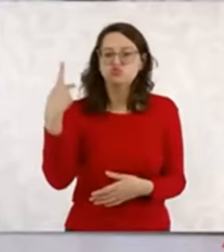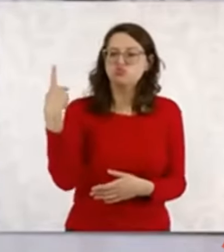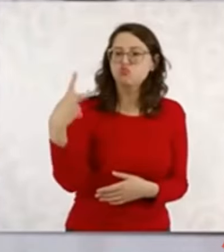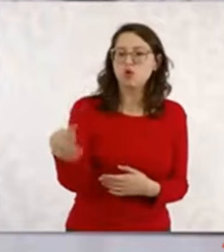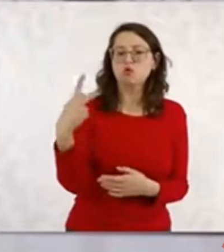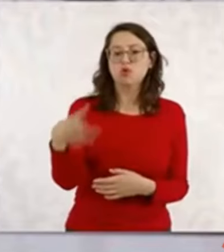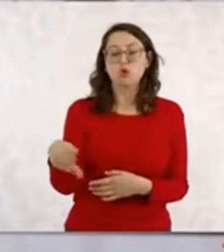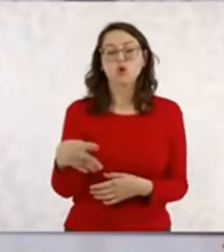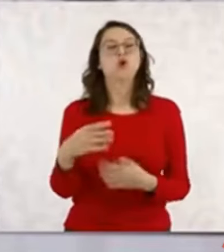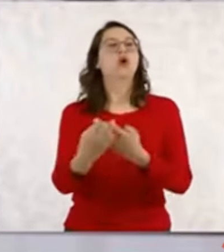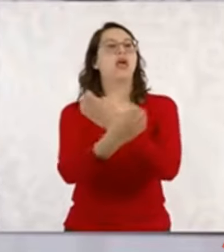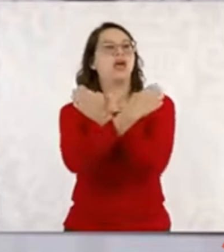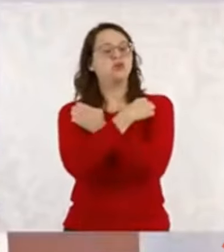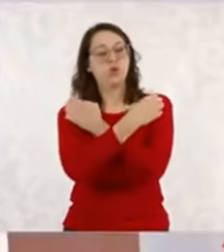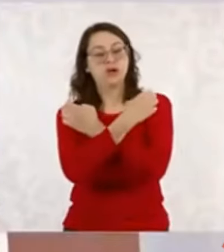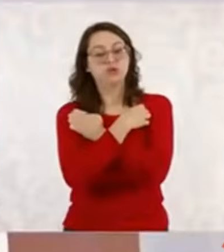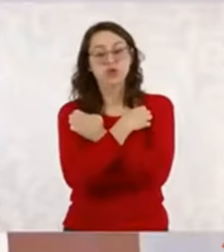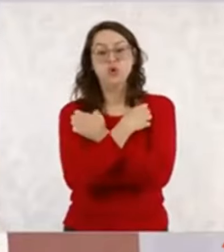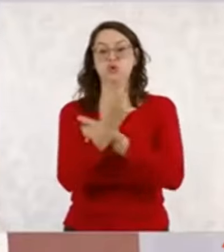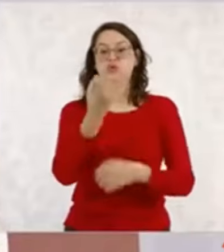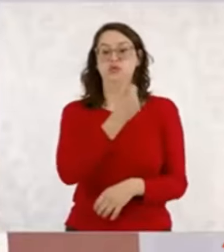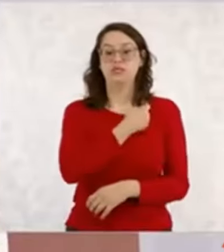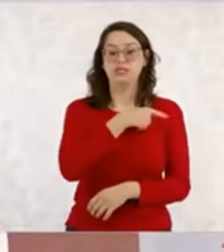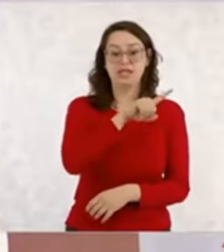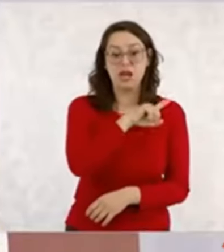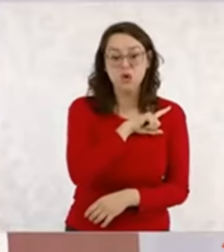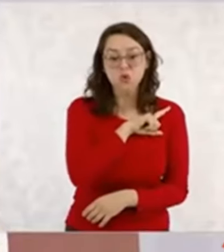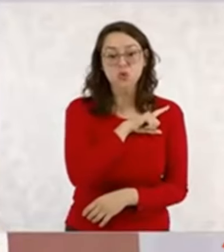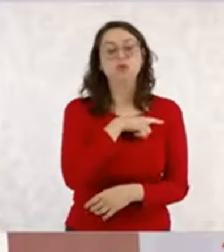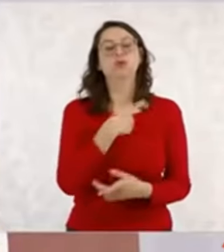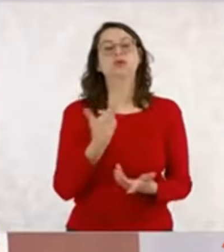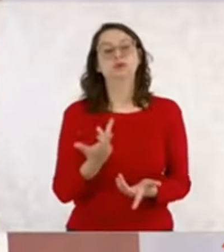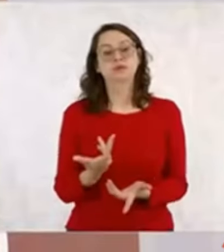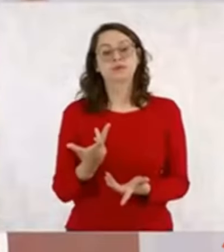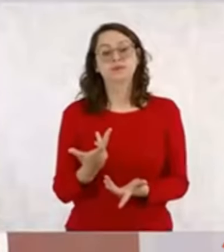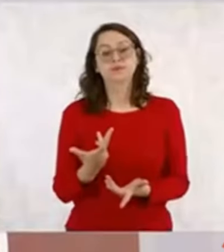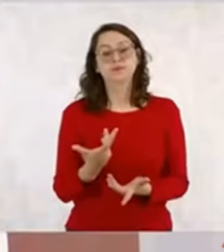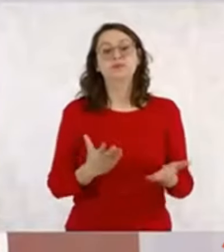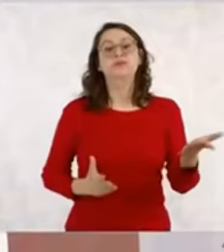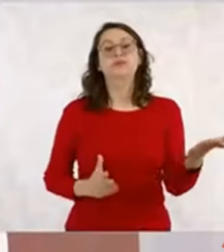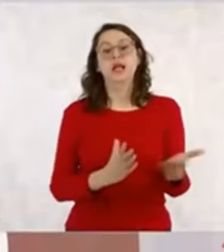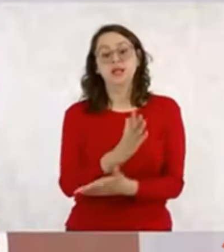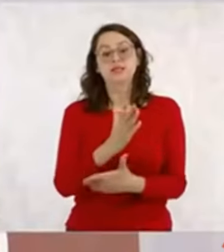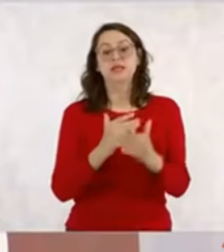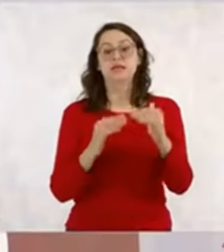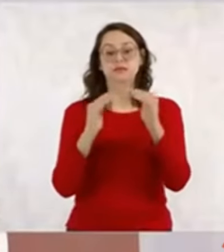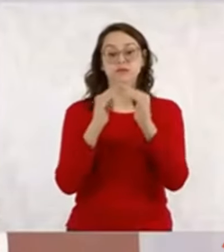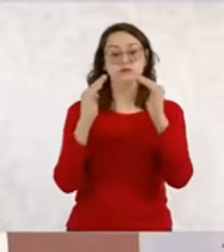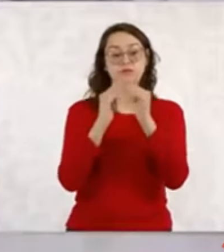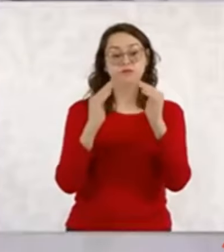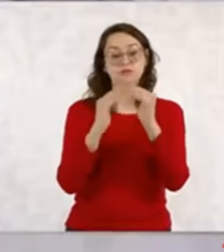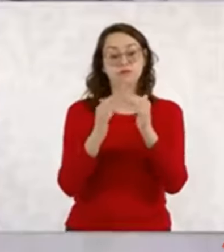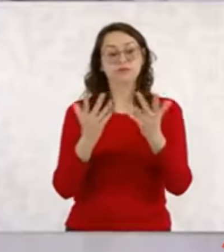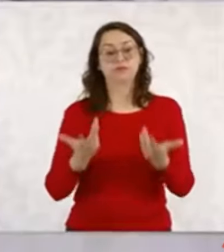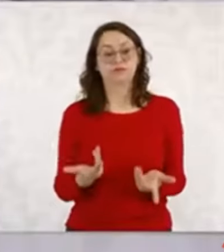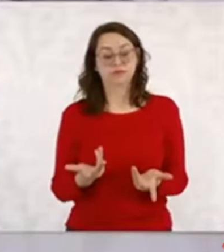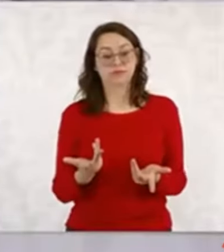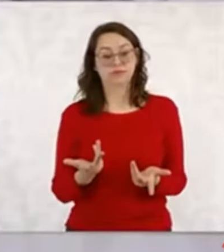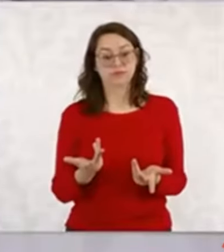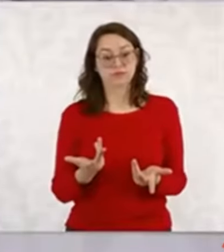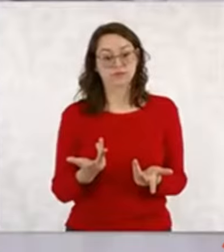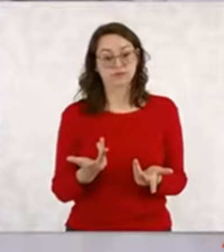y mejor educación, más y mejores servicios de salud, acceso a la vivienda,